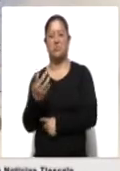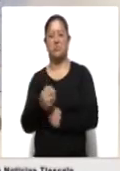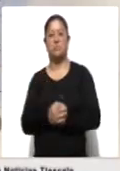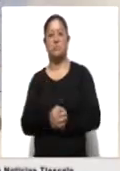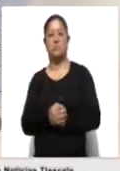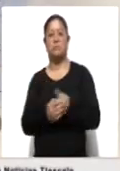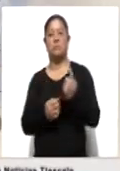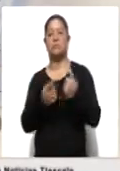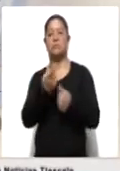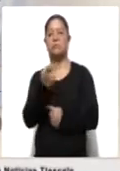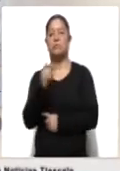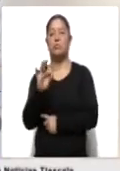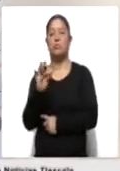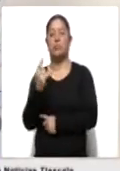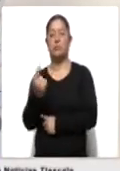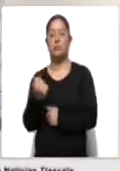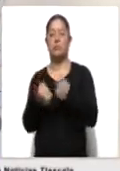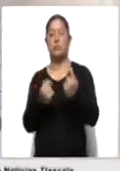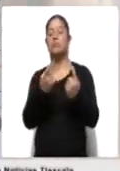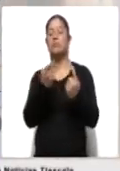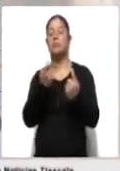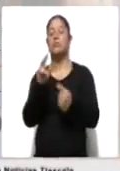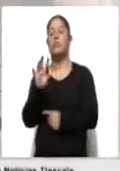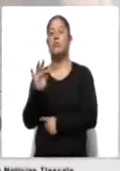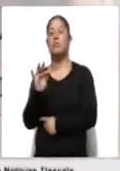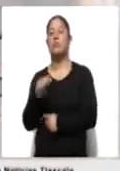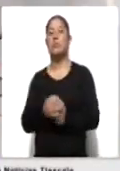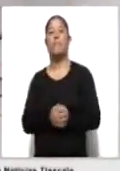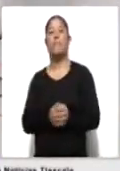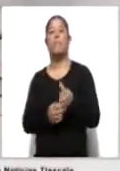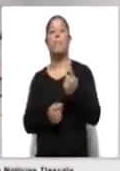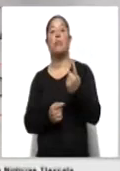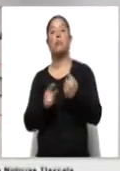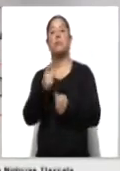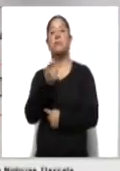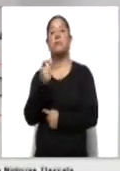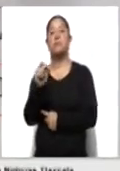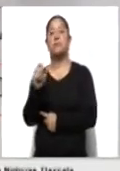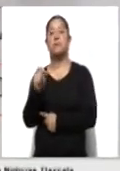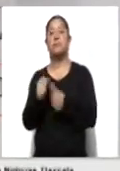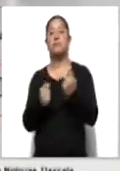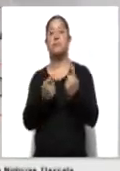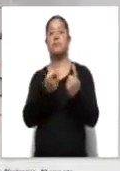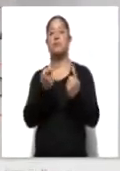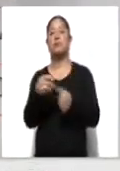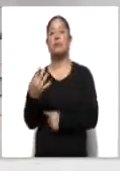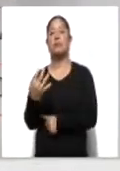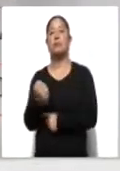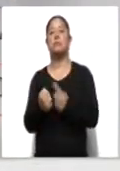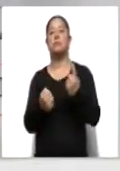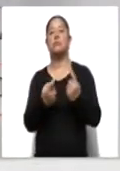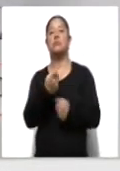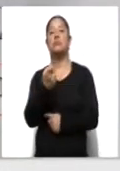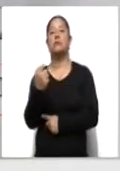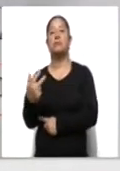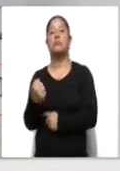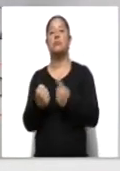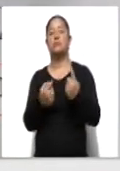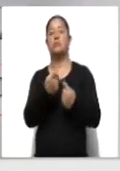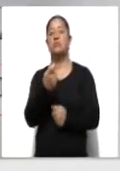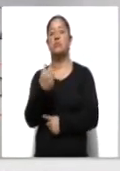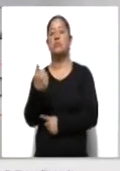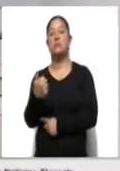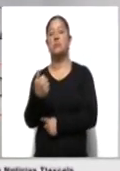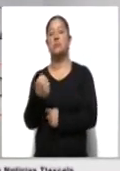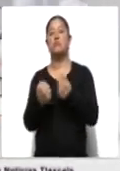174, Xeltocan 141, Tenancingo 140, Nanacamilpa 120, Tetlatlauca 114,